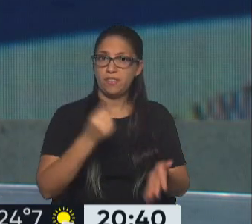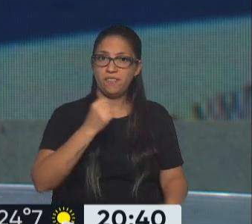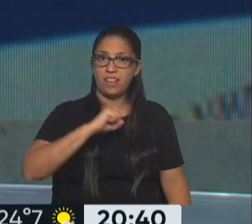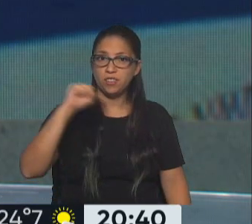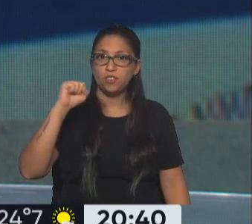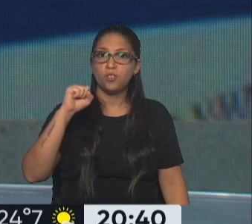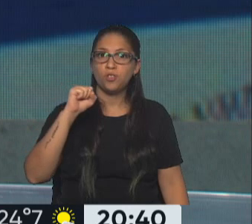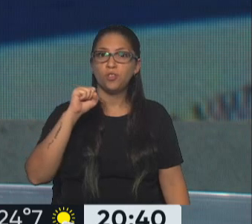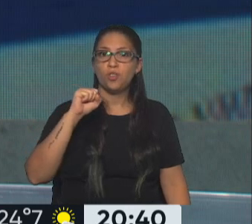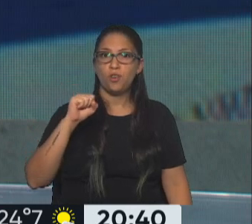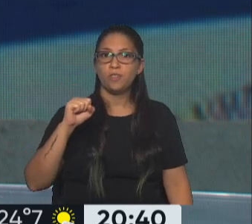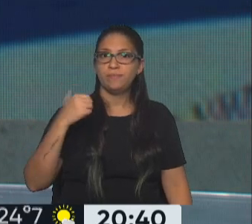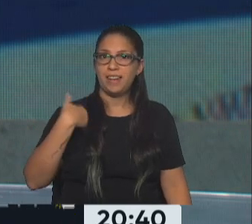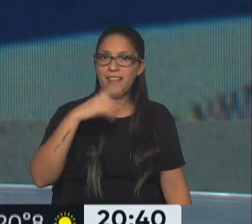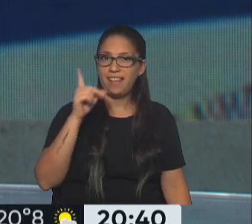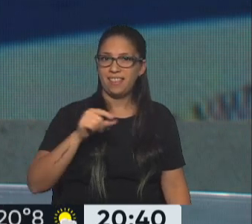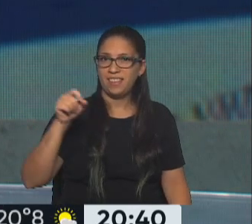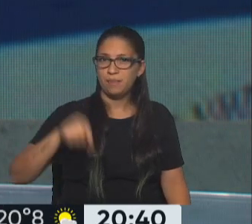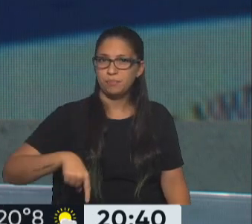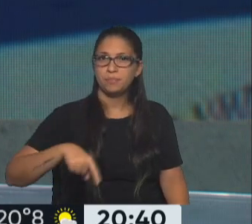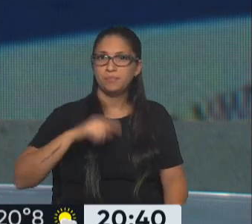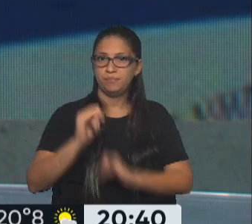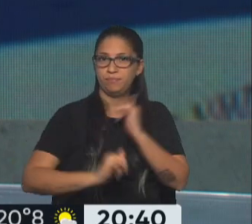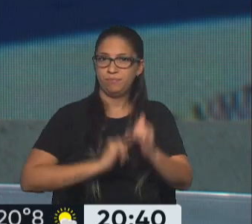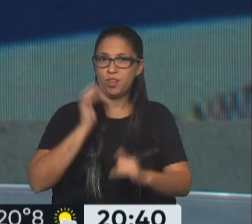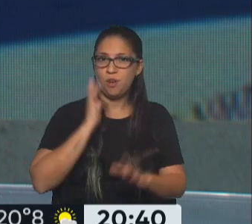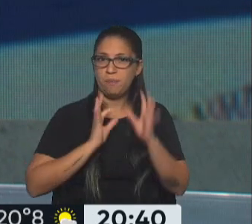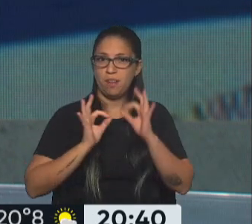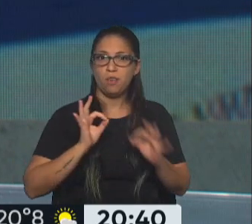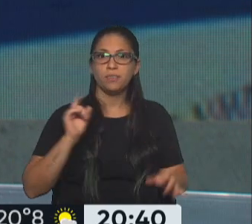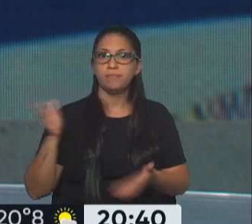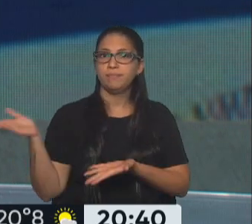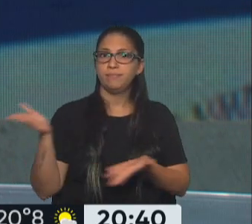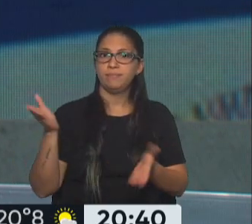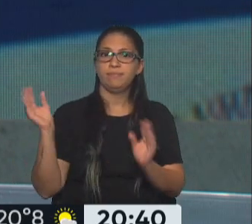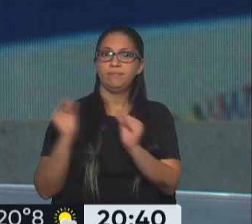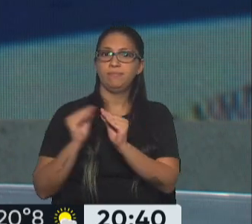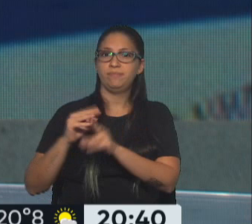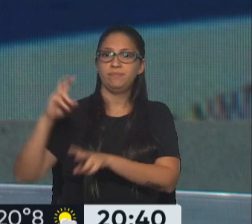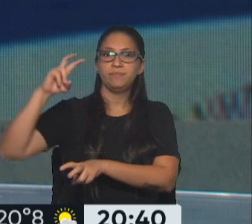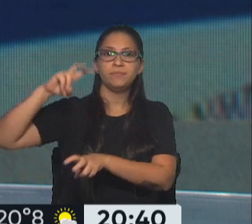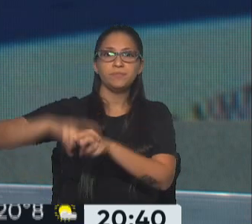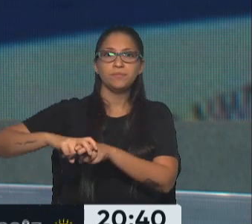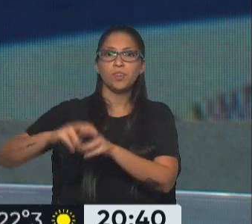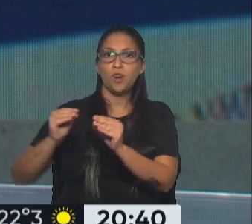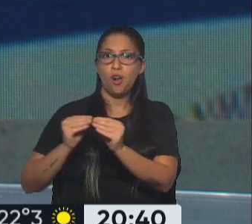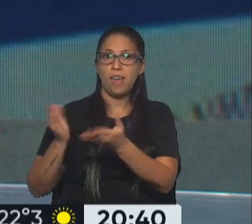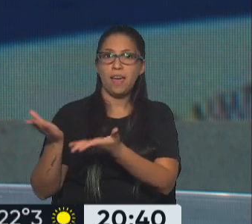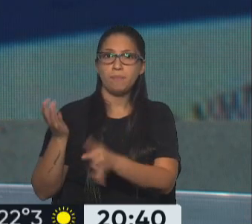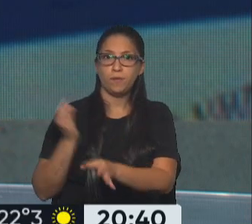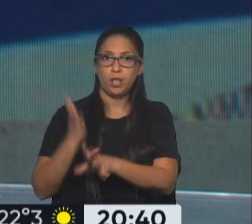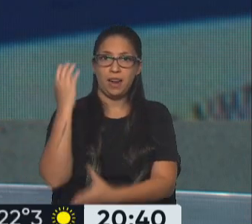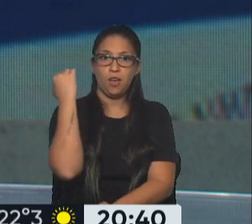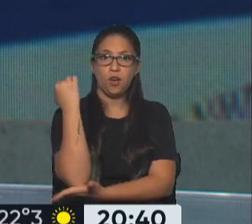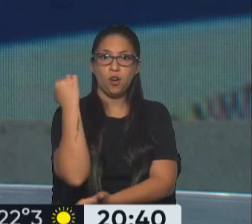en la República Argentina. También le habíamos adelantado que tenemos la compañía esta noche, un destacado colega, especialista en economía,